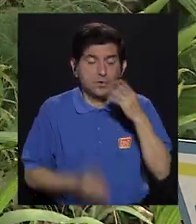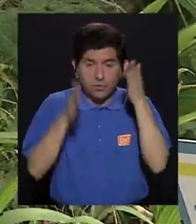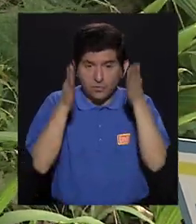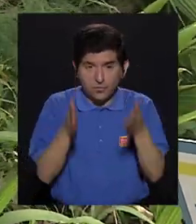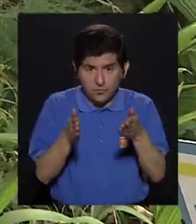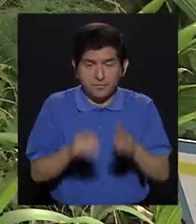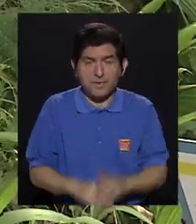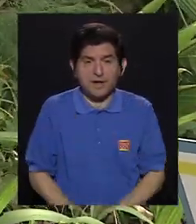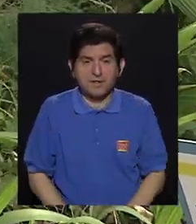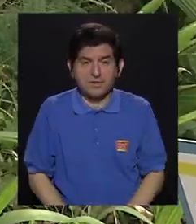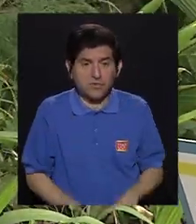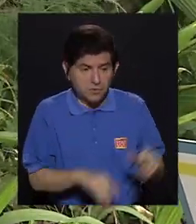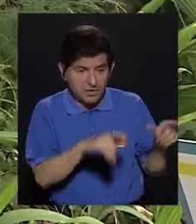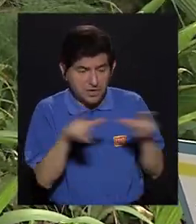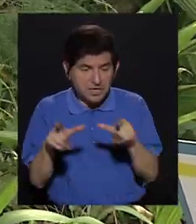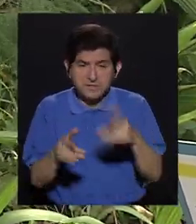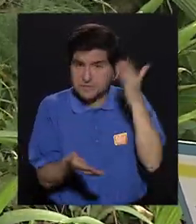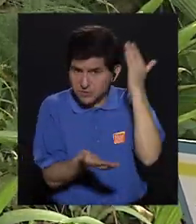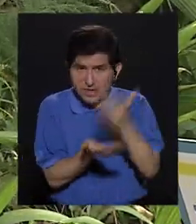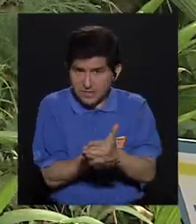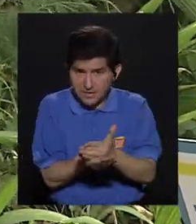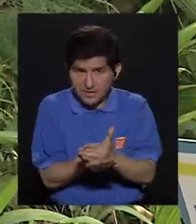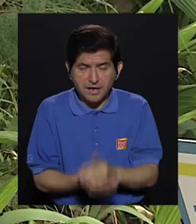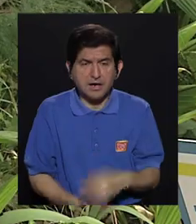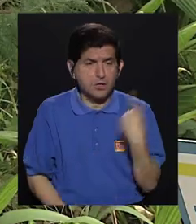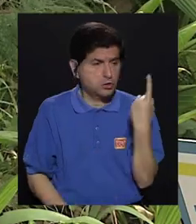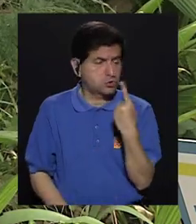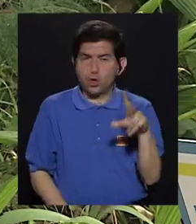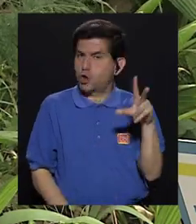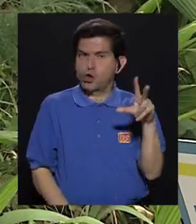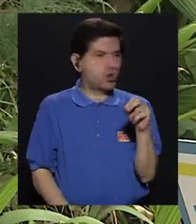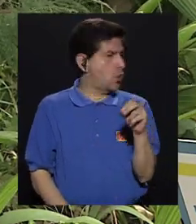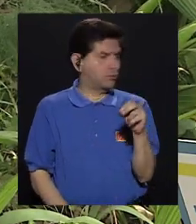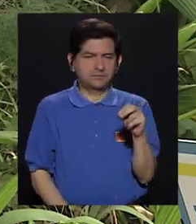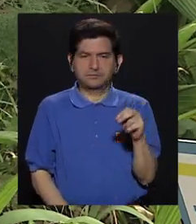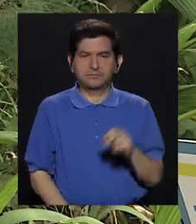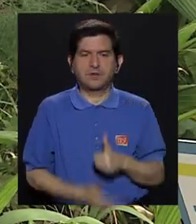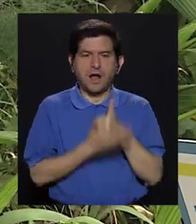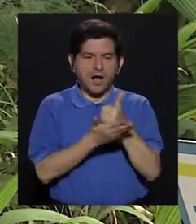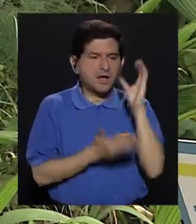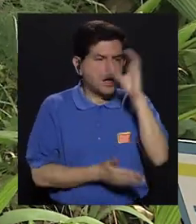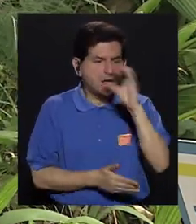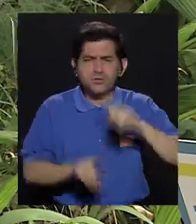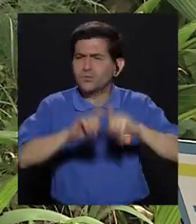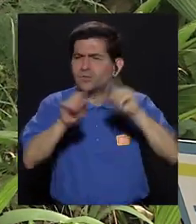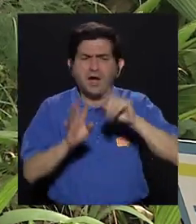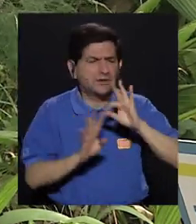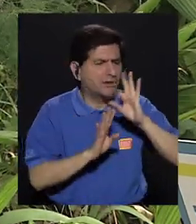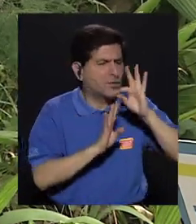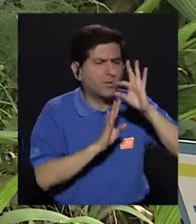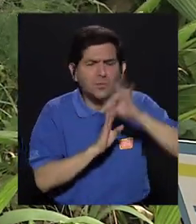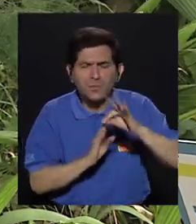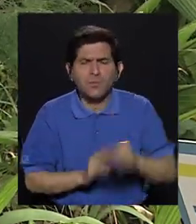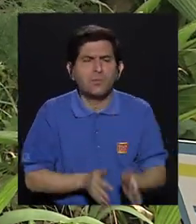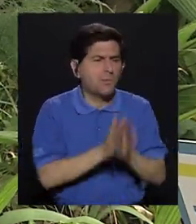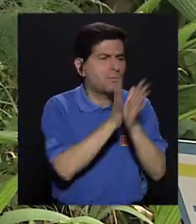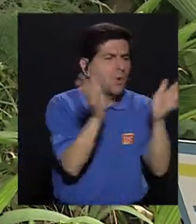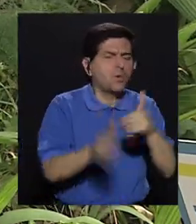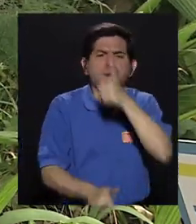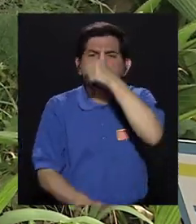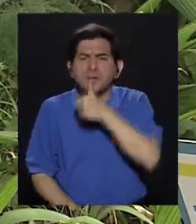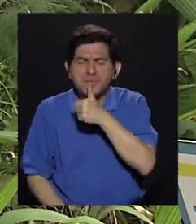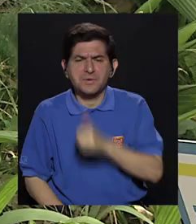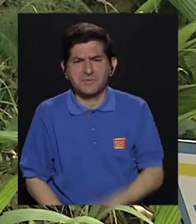es un fumador, si está dispuesto a dejar de fumar, no lo haga solo, busque ayuda. Hay muchas alternativas